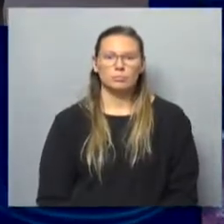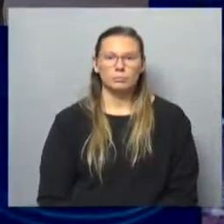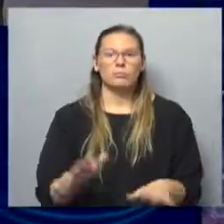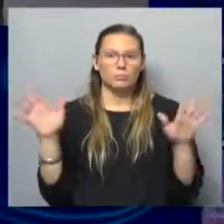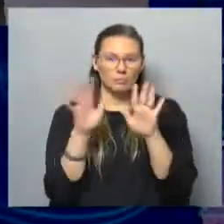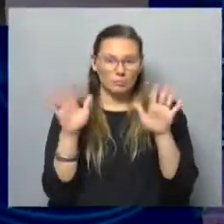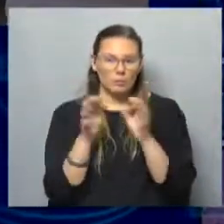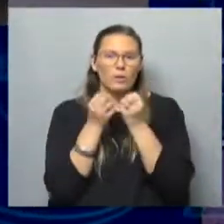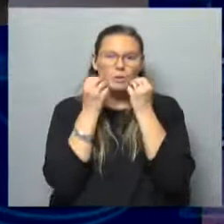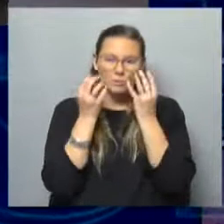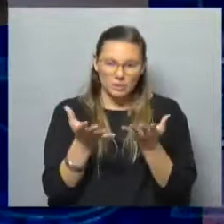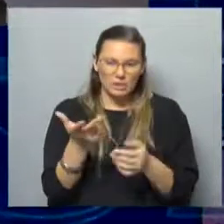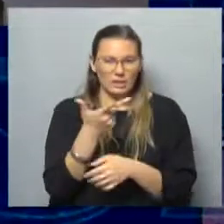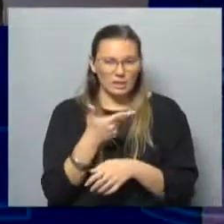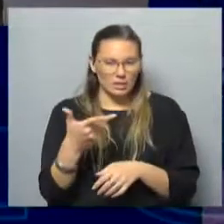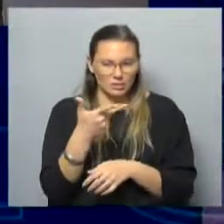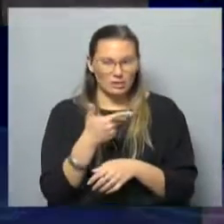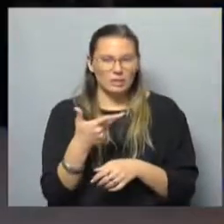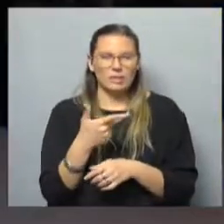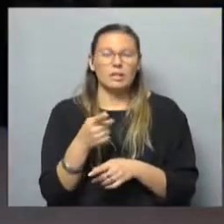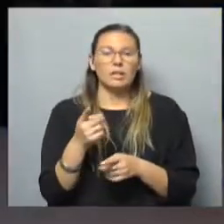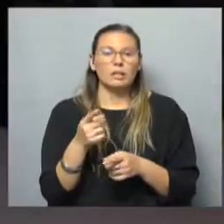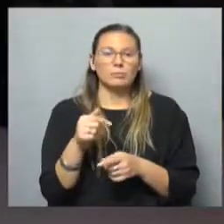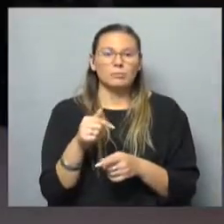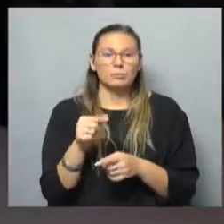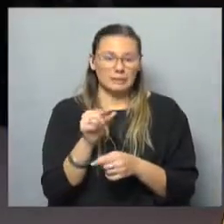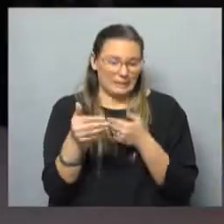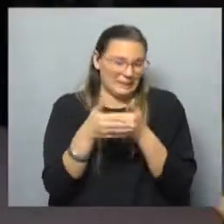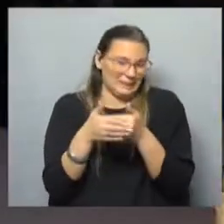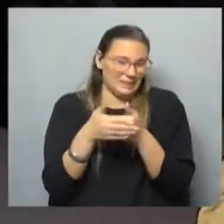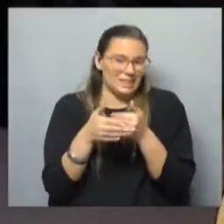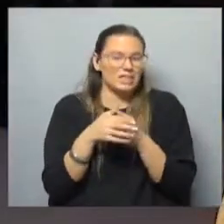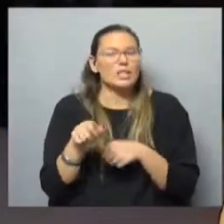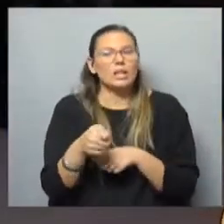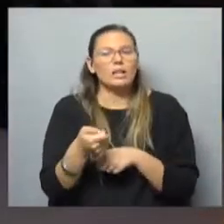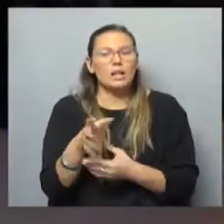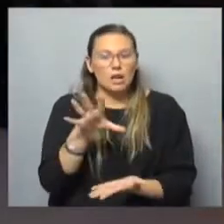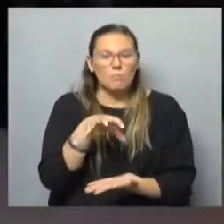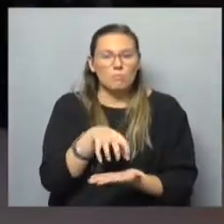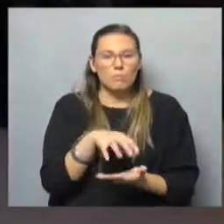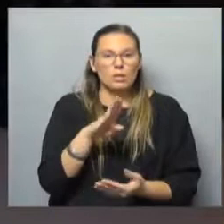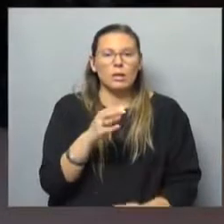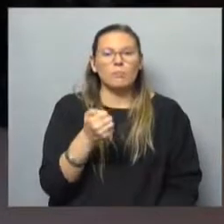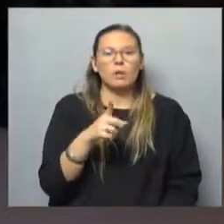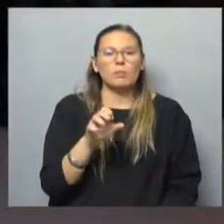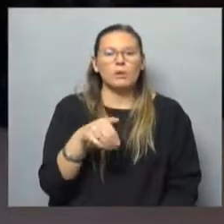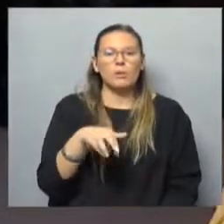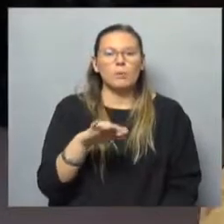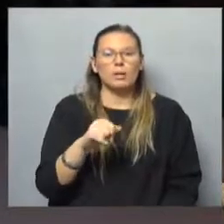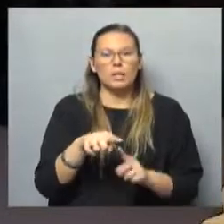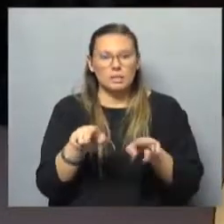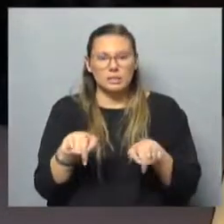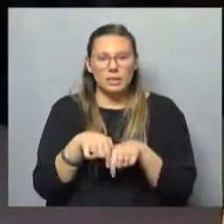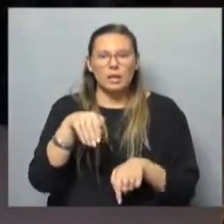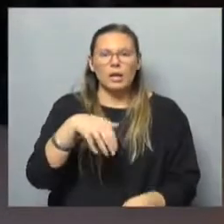Hola, Noe, Pablo y Nati, que andan por ahí, ¿cómo les va? Bueno, estamos medianamente cerca ahí del canal porque estamos acá en Pablo de María, en la Sala Magnolio,